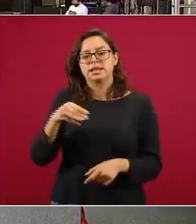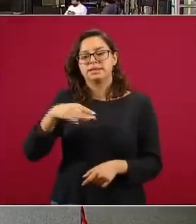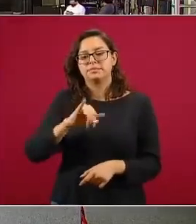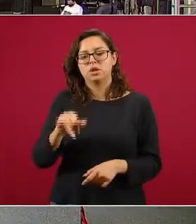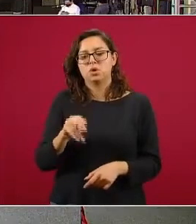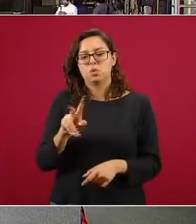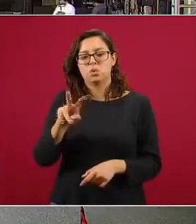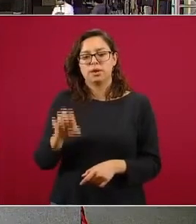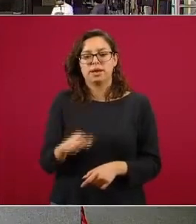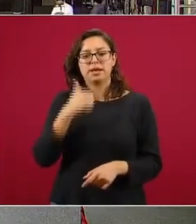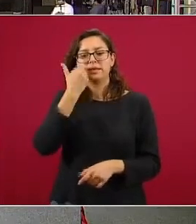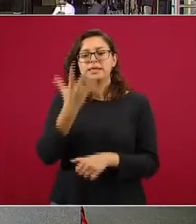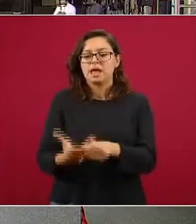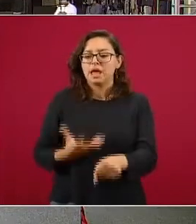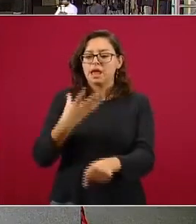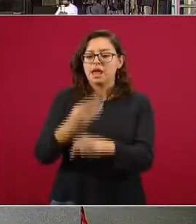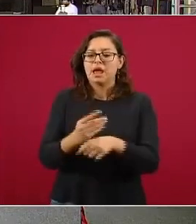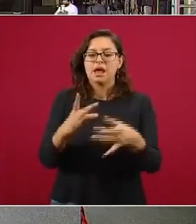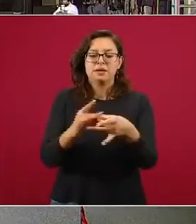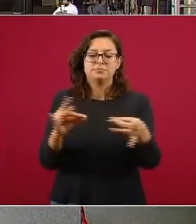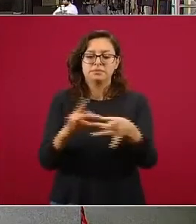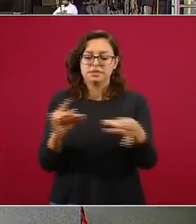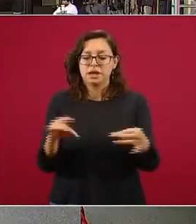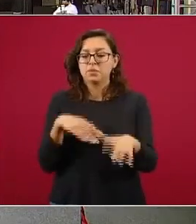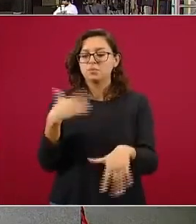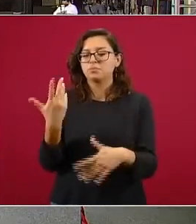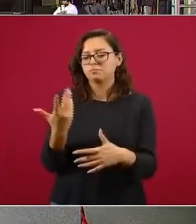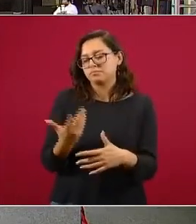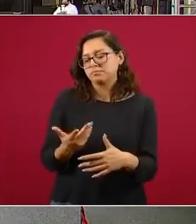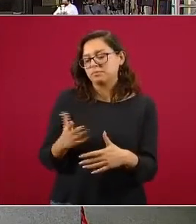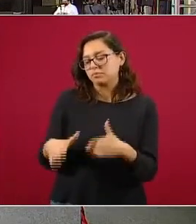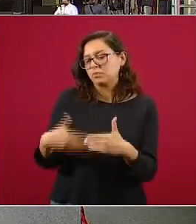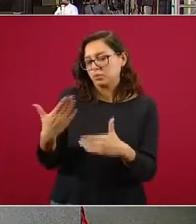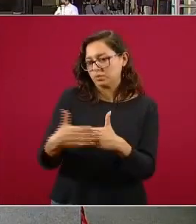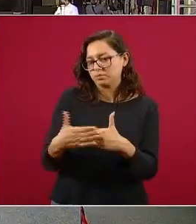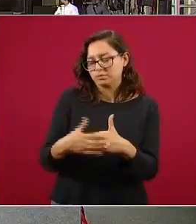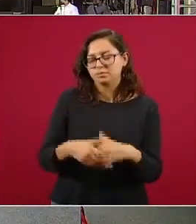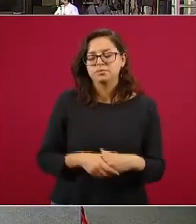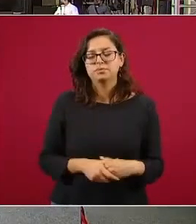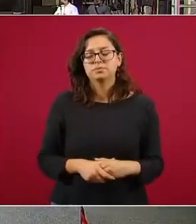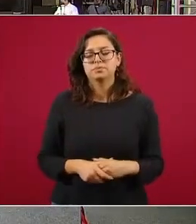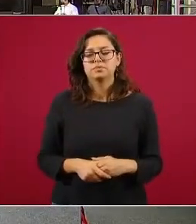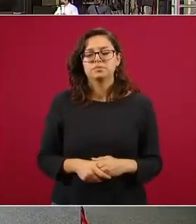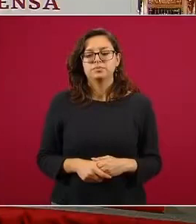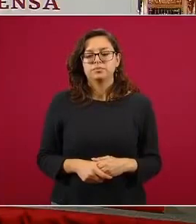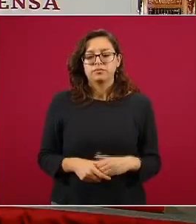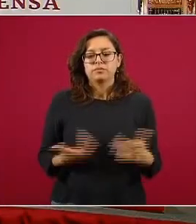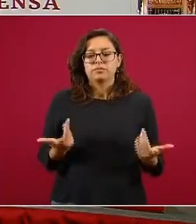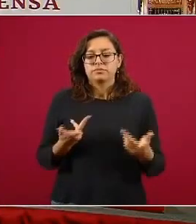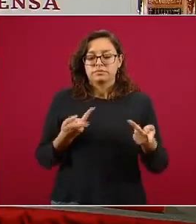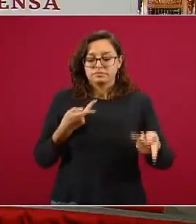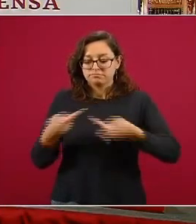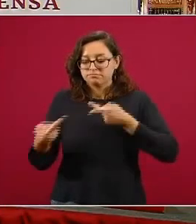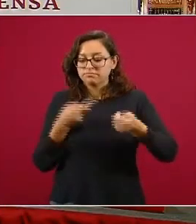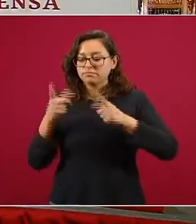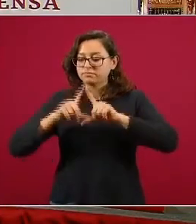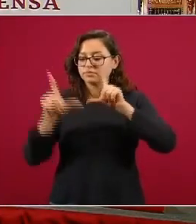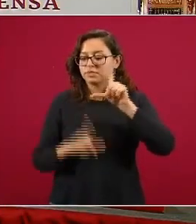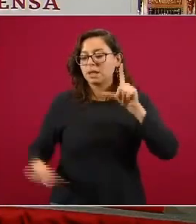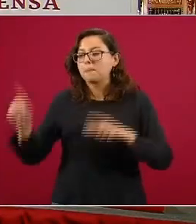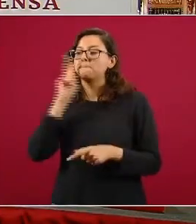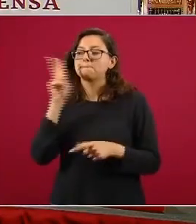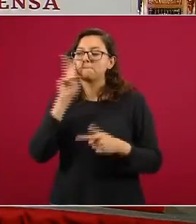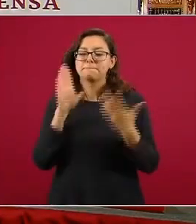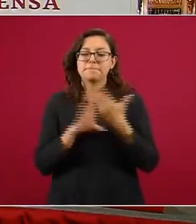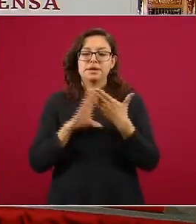comentarles un par de cosas que me adelanto a hechos próximos. La Estrategia Nacional de Prevención de Adicciones, Juntos por la Paz, la